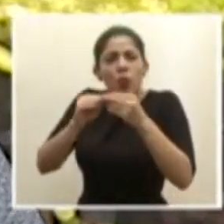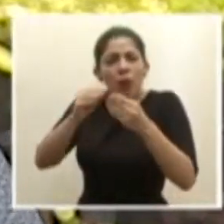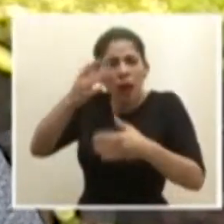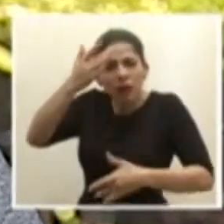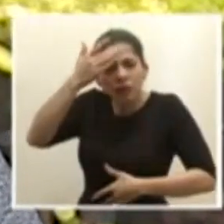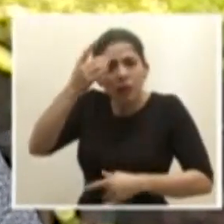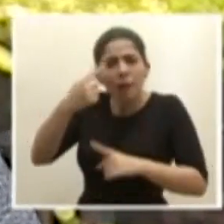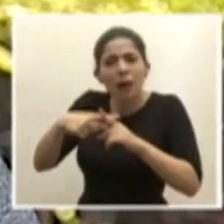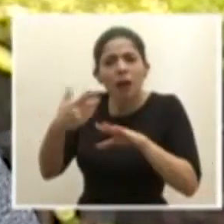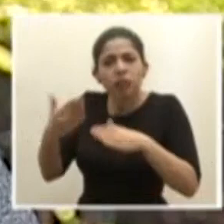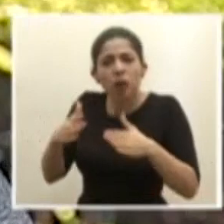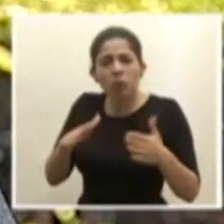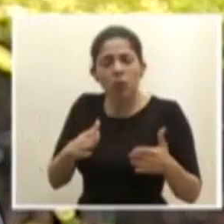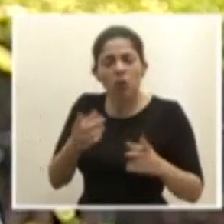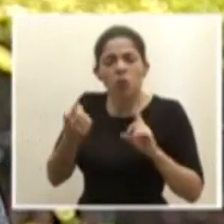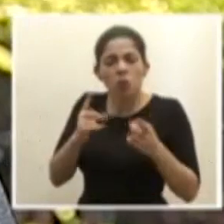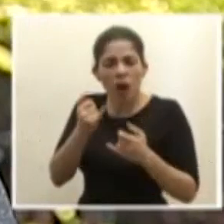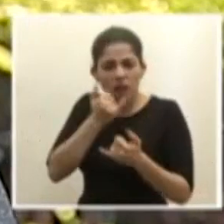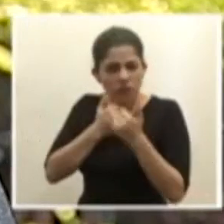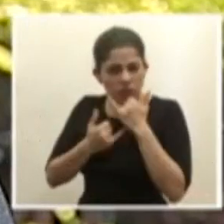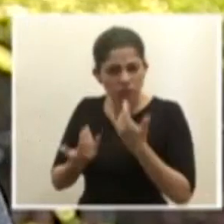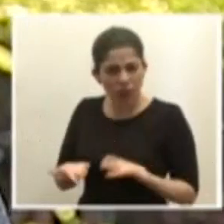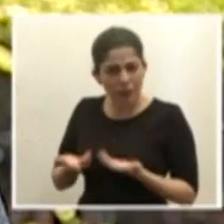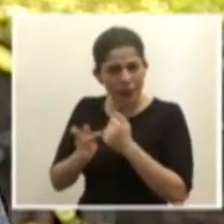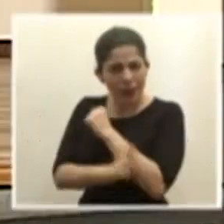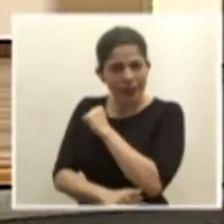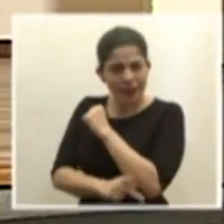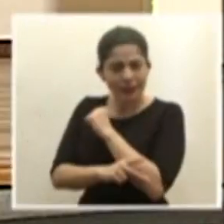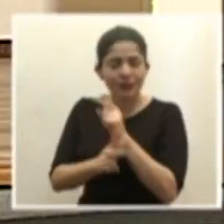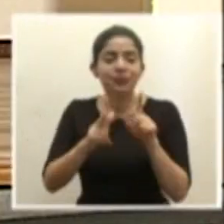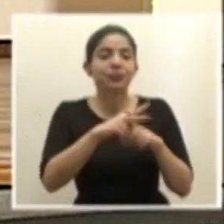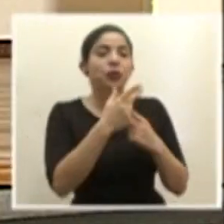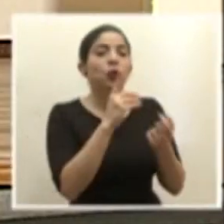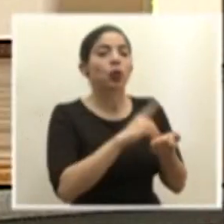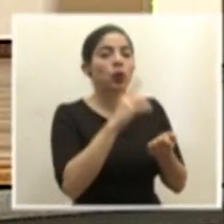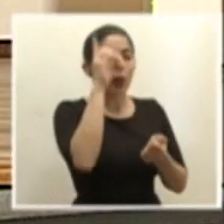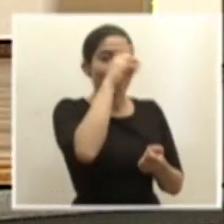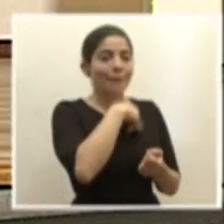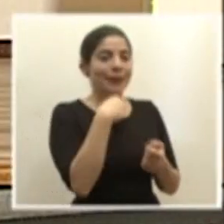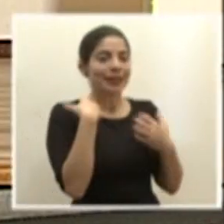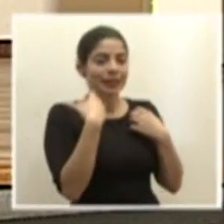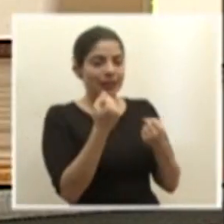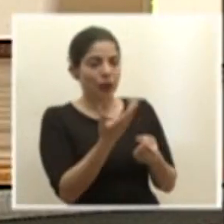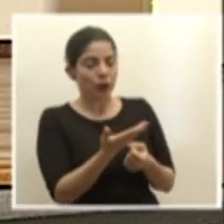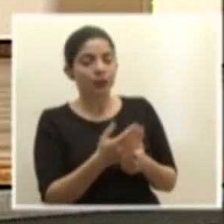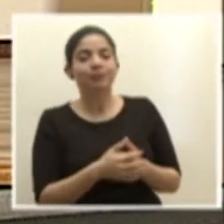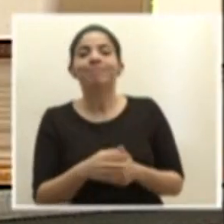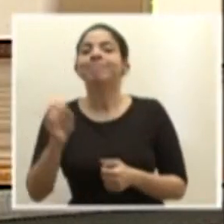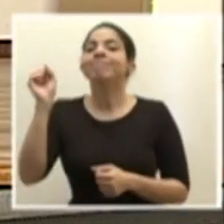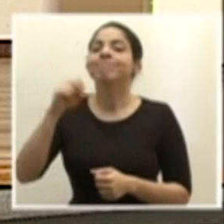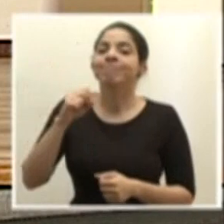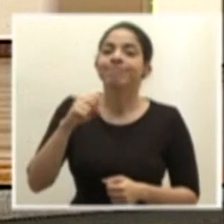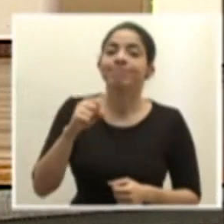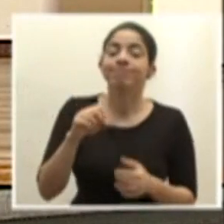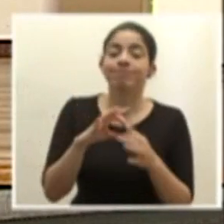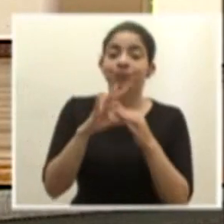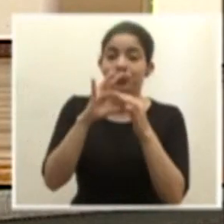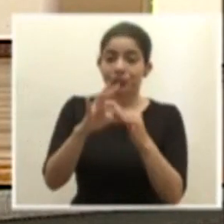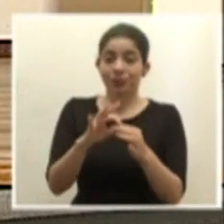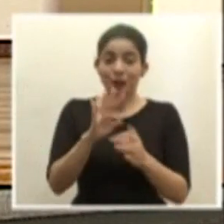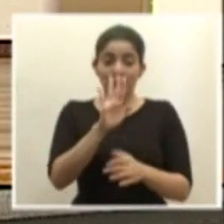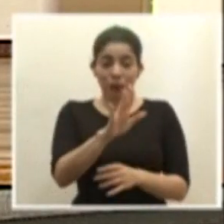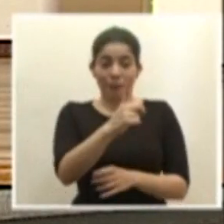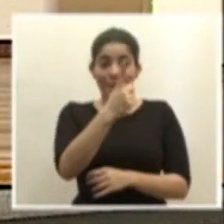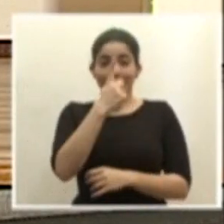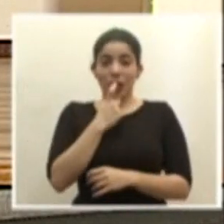casos y de fallecidos? Iniciamos con el doctor Salas, ministro de Salud. Sí, con respecto a